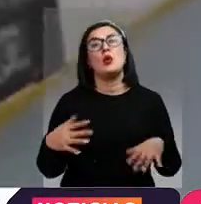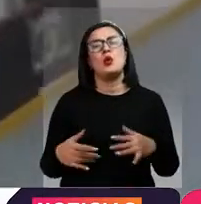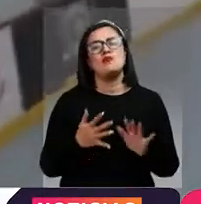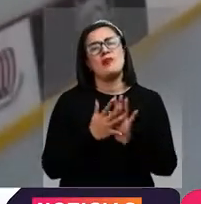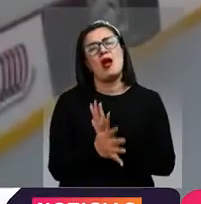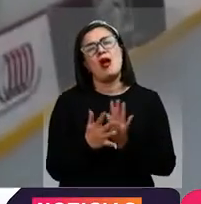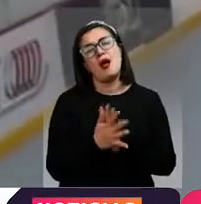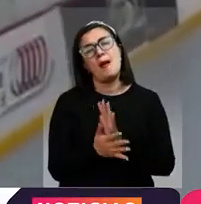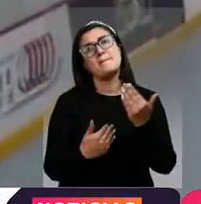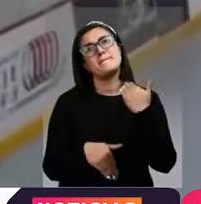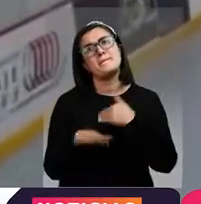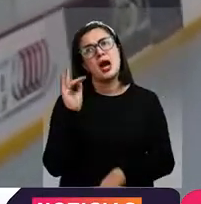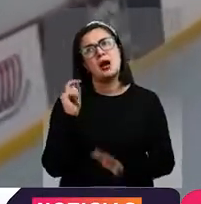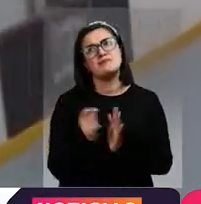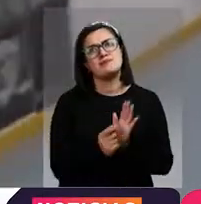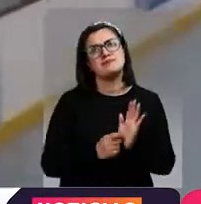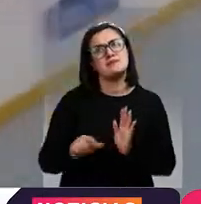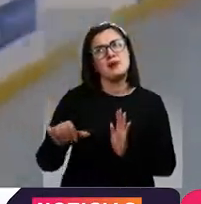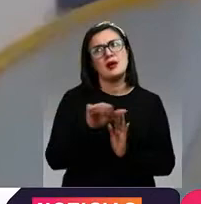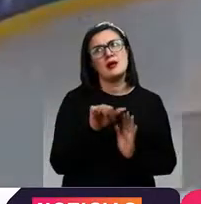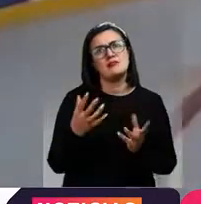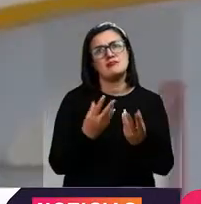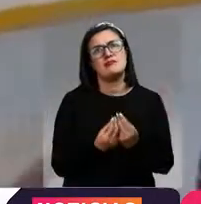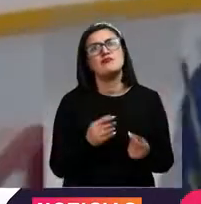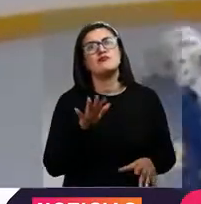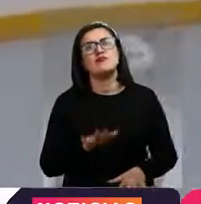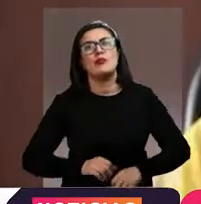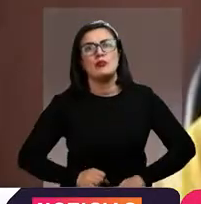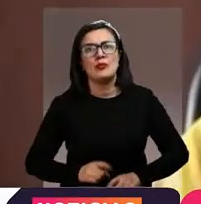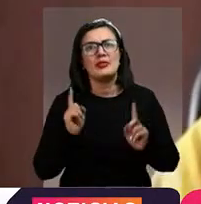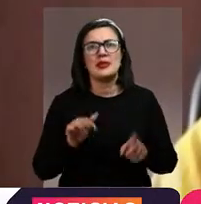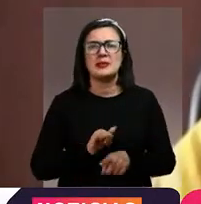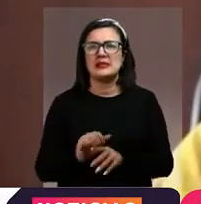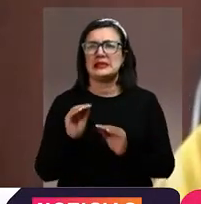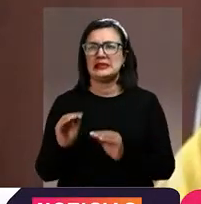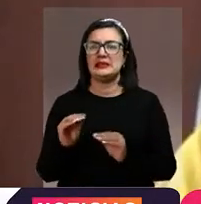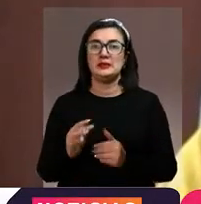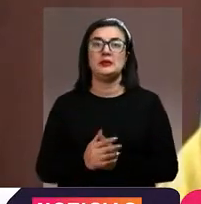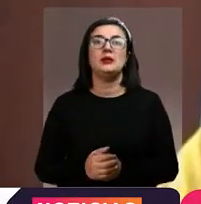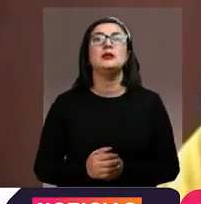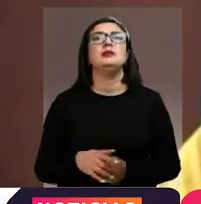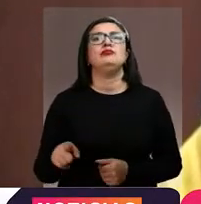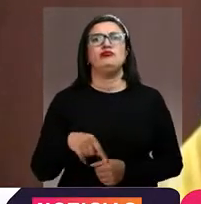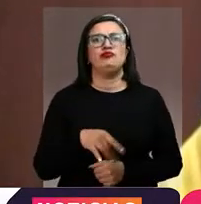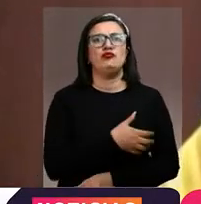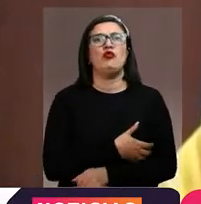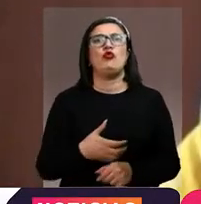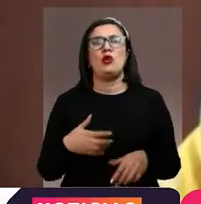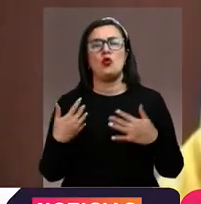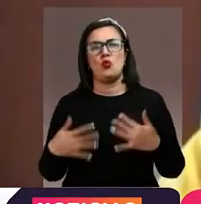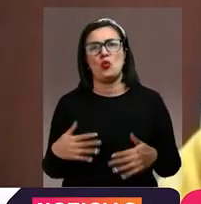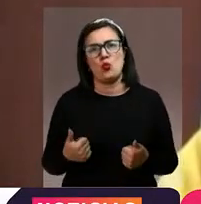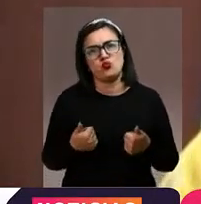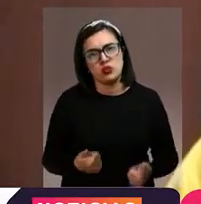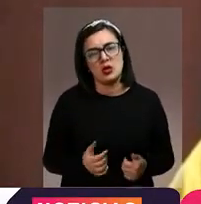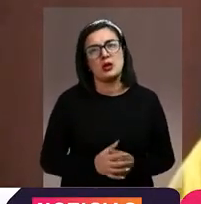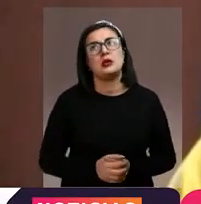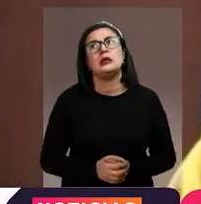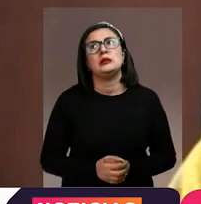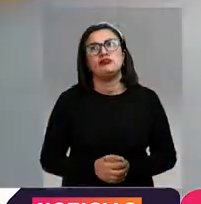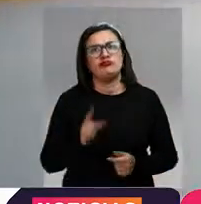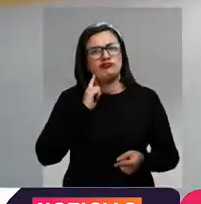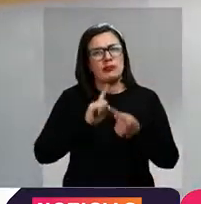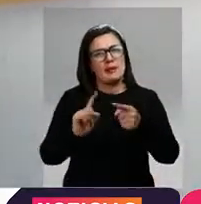la mayoría de atletas de la capital y también su entrenador. Es un equipo muy fuerte, que tienen metas muy